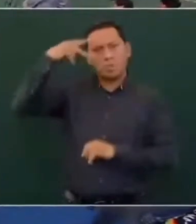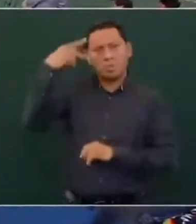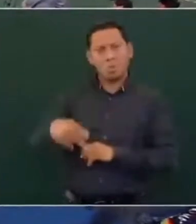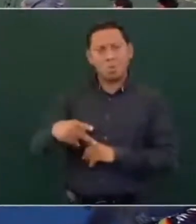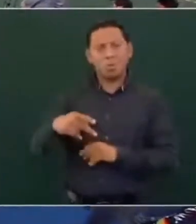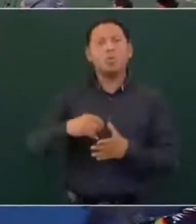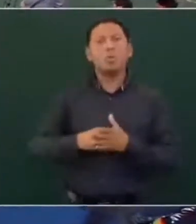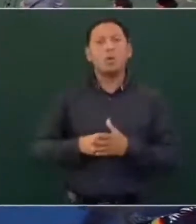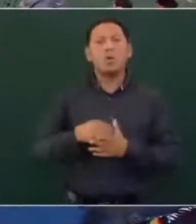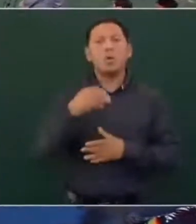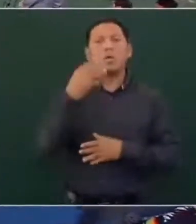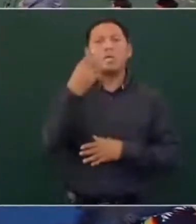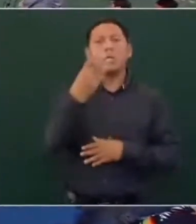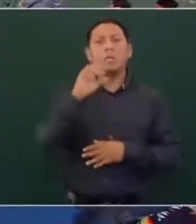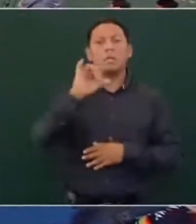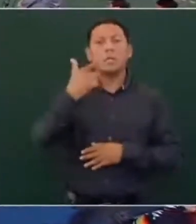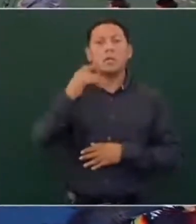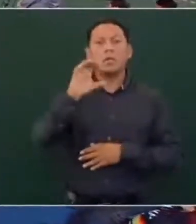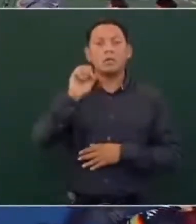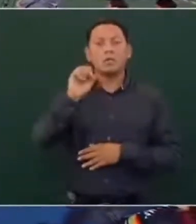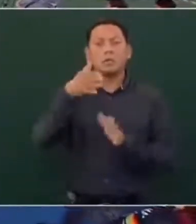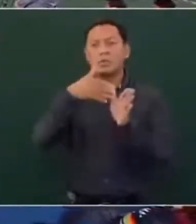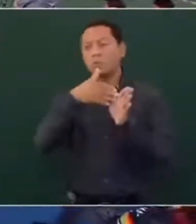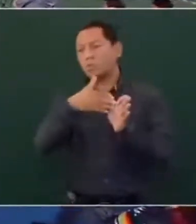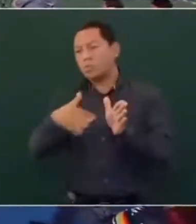3 siglos después,